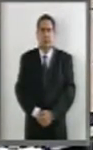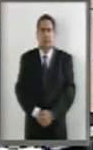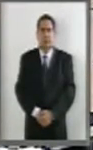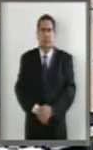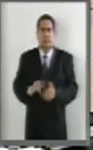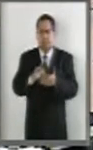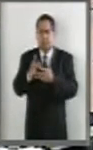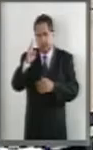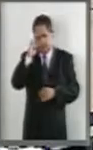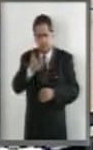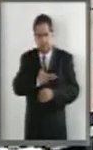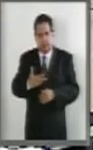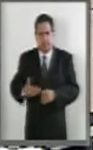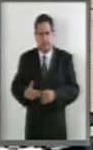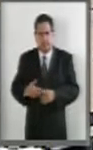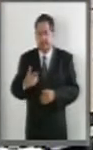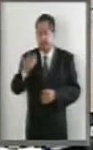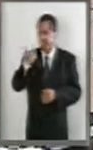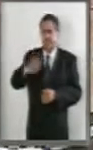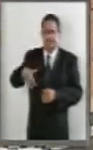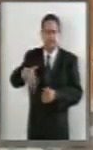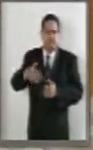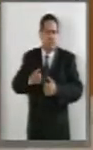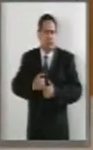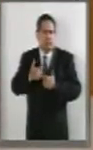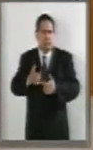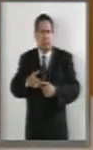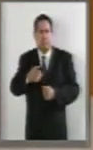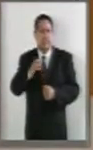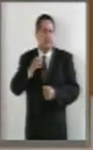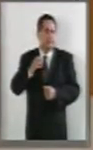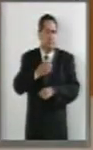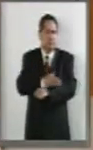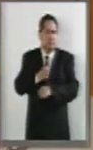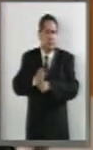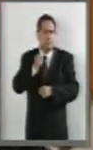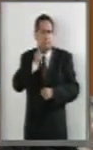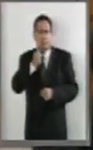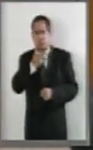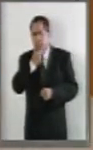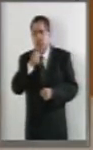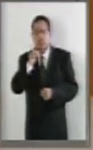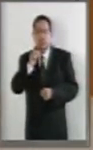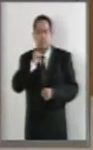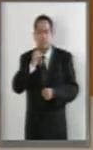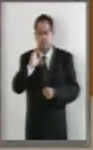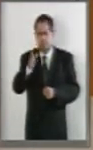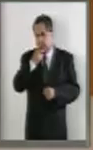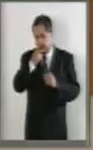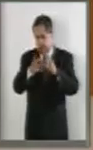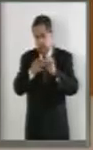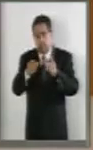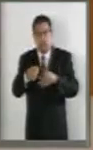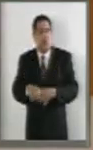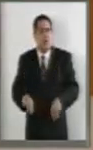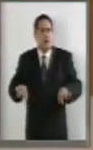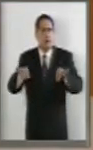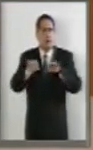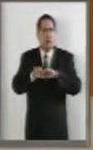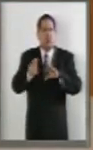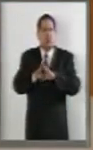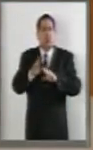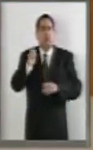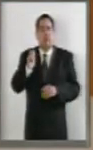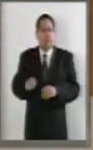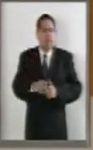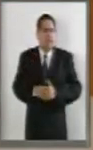Gracias, señor presidente. Ya se ha expresado aquí, compañera senadora, senadores, se ha expresado aquí la importancia de lo que debe ser